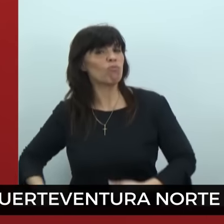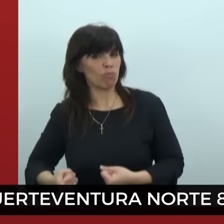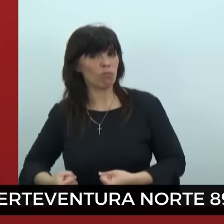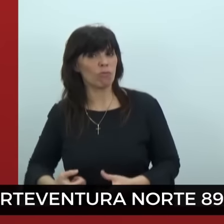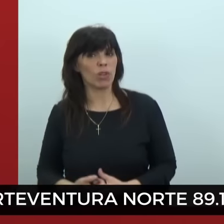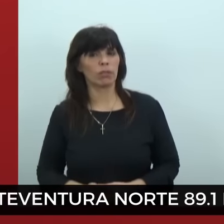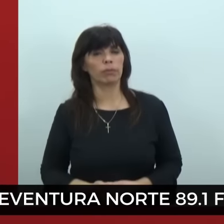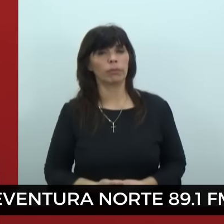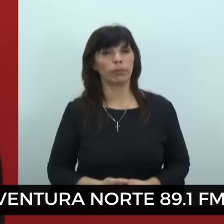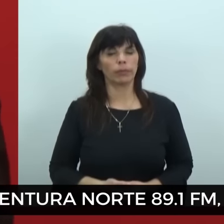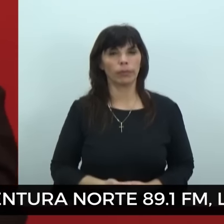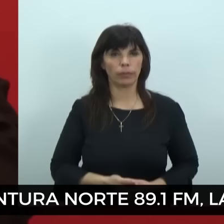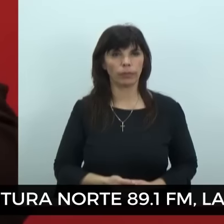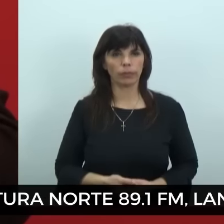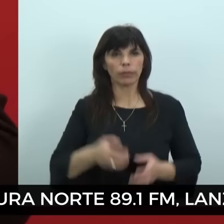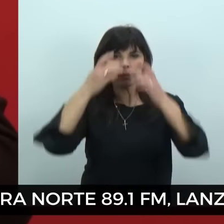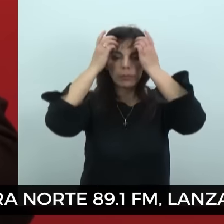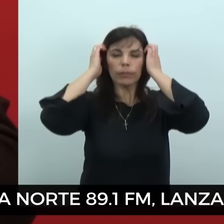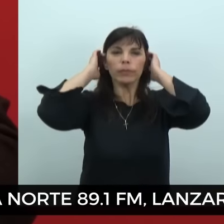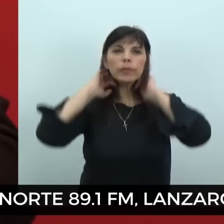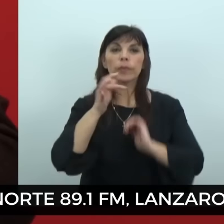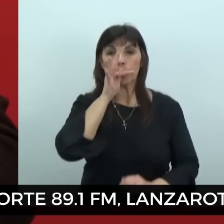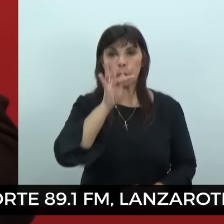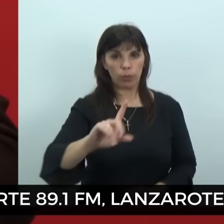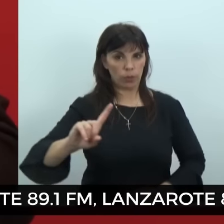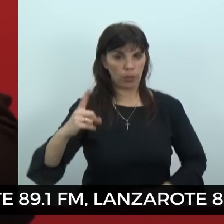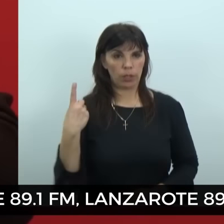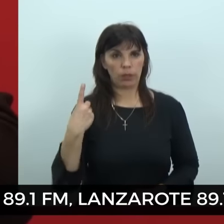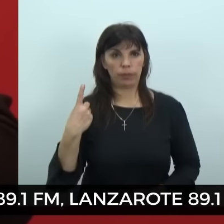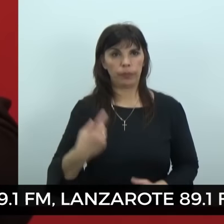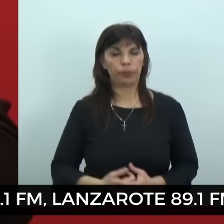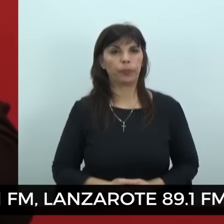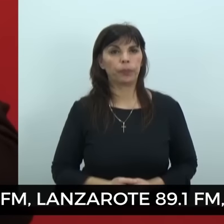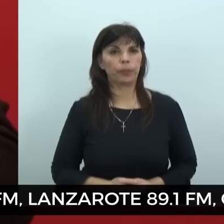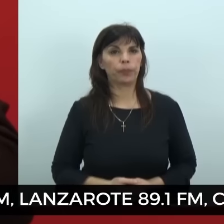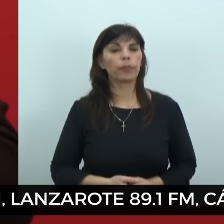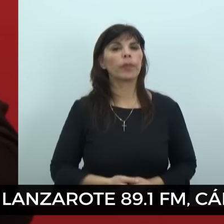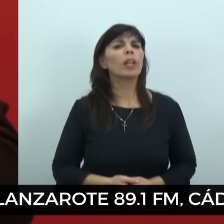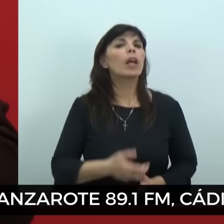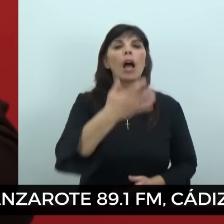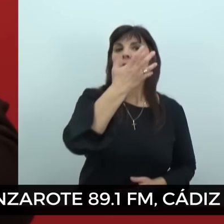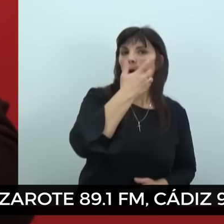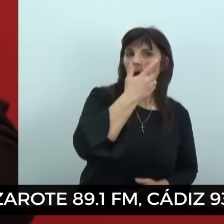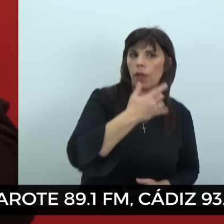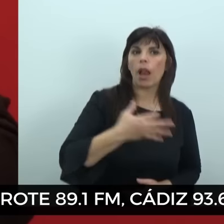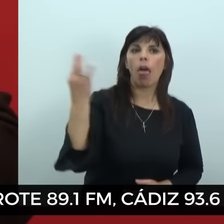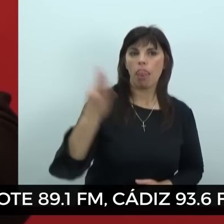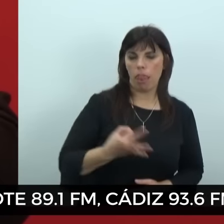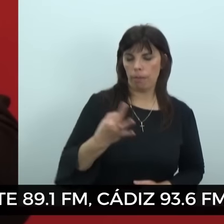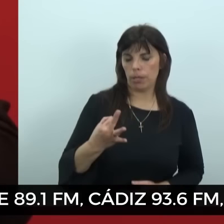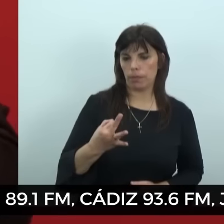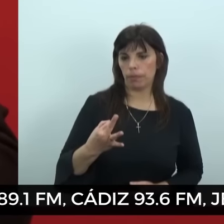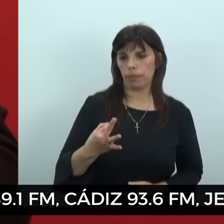Mira, las promesas de Dios hay que conocerlas, hay